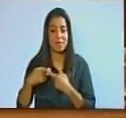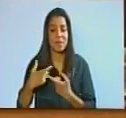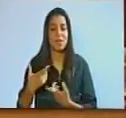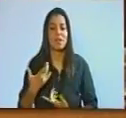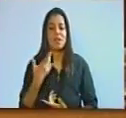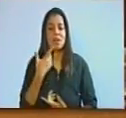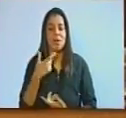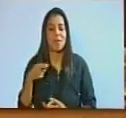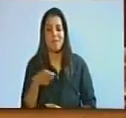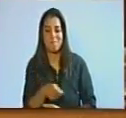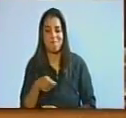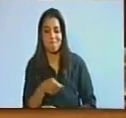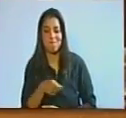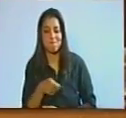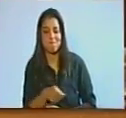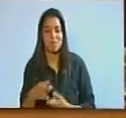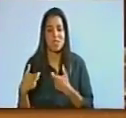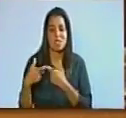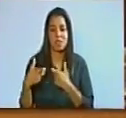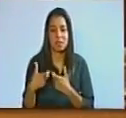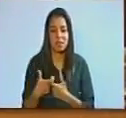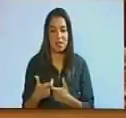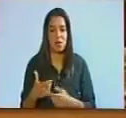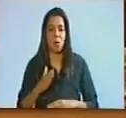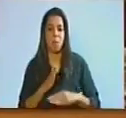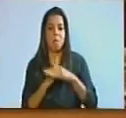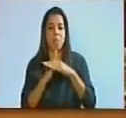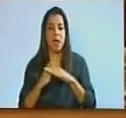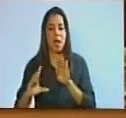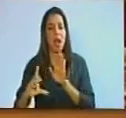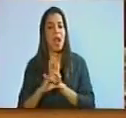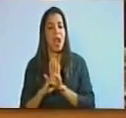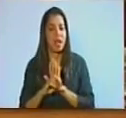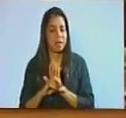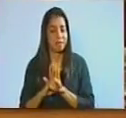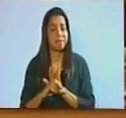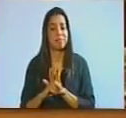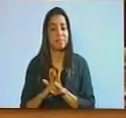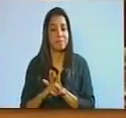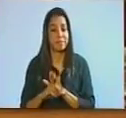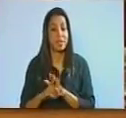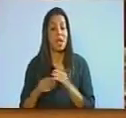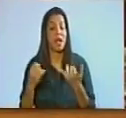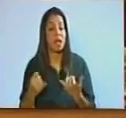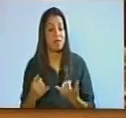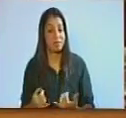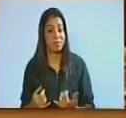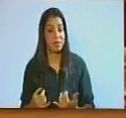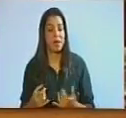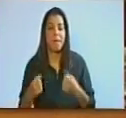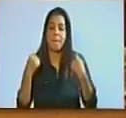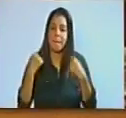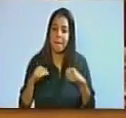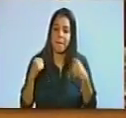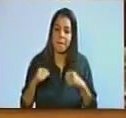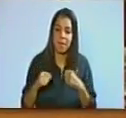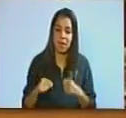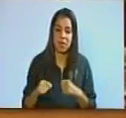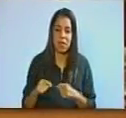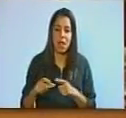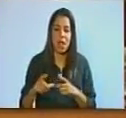pone piedras en el camino para la validez material de las leyes de la revolución. Y en este caso, cuando se ha activado al